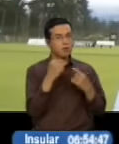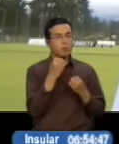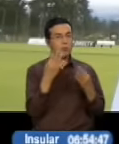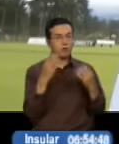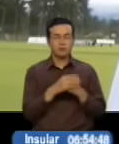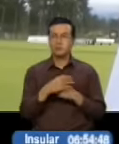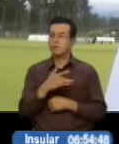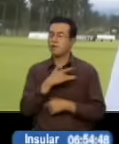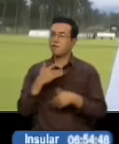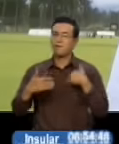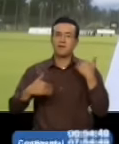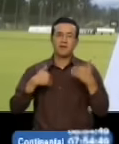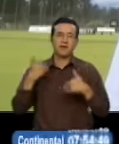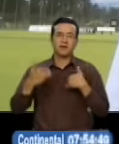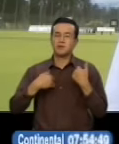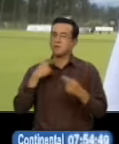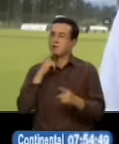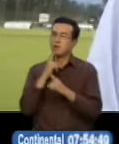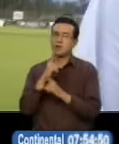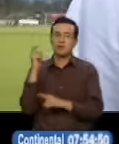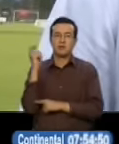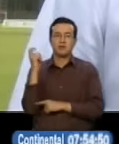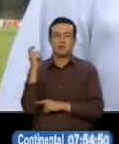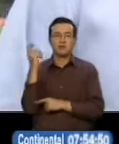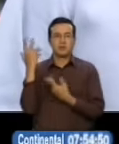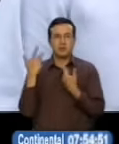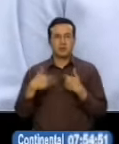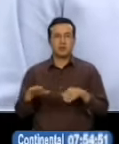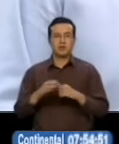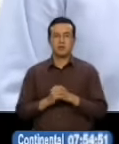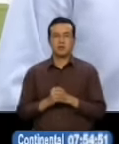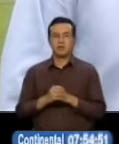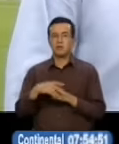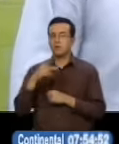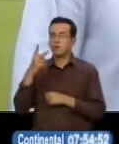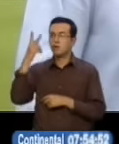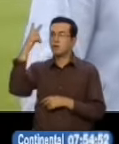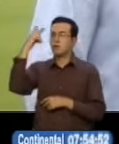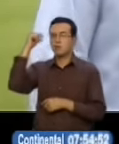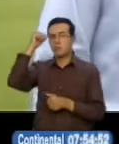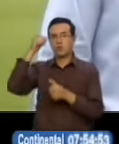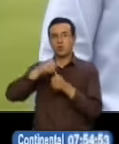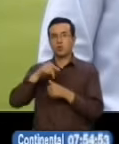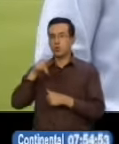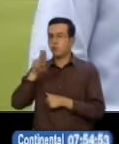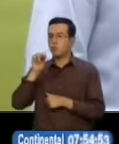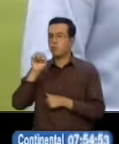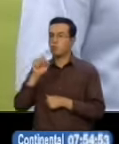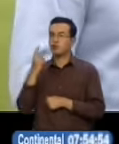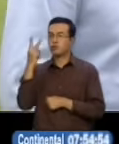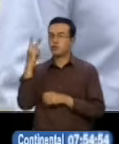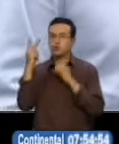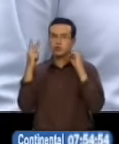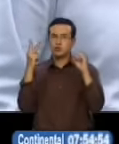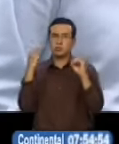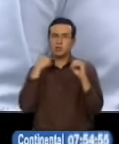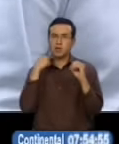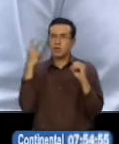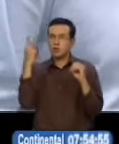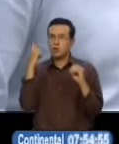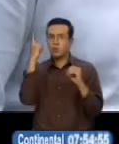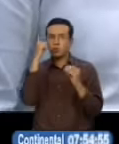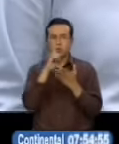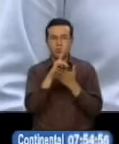muy grande, porque creo que merecíamos también. Después empezás a mirar hacia atrás, el partido con Pumas 2-0 perdiendo. Estábamos con uno